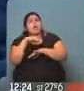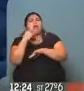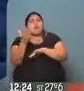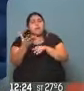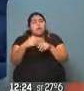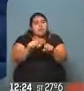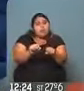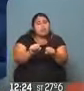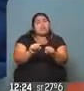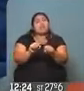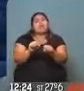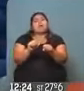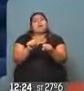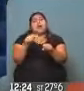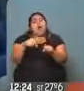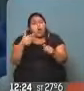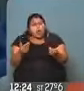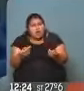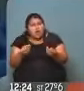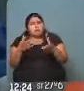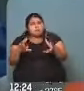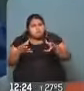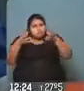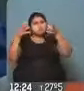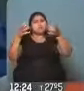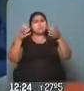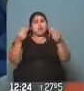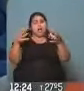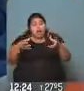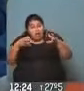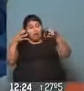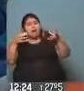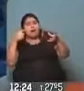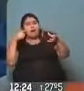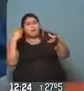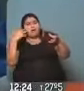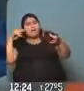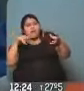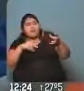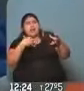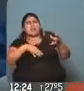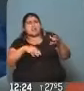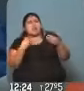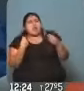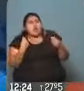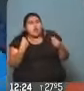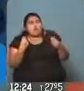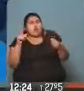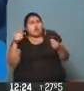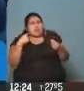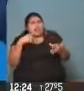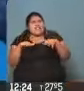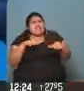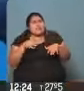hallazgo de la misma y ahora es el rescate porque a través del rescate podemos tratar de interpretar qué fue lo que pasó